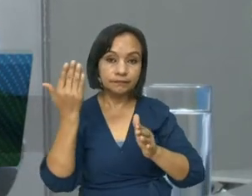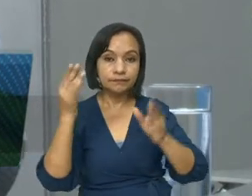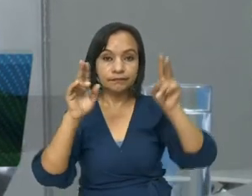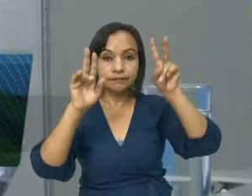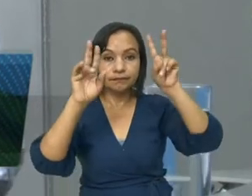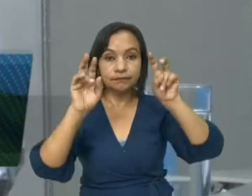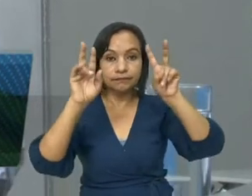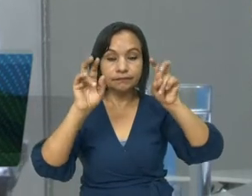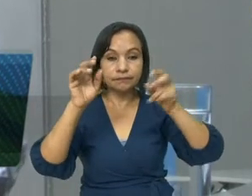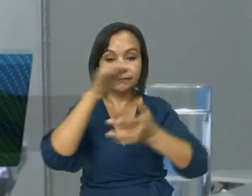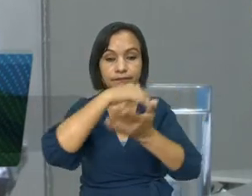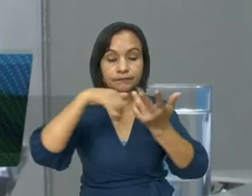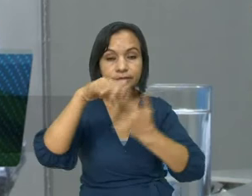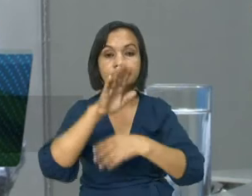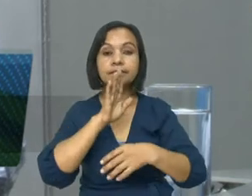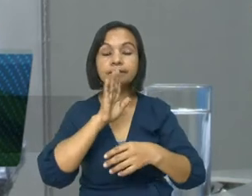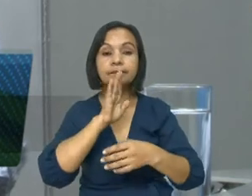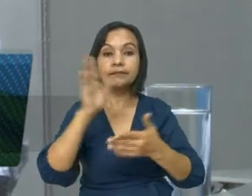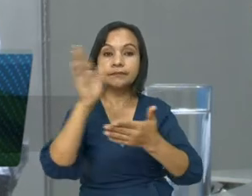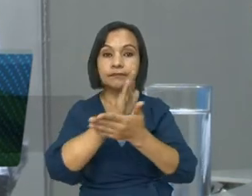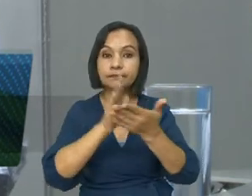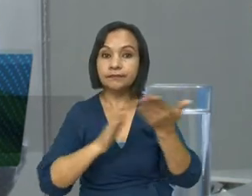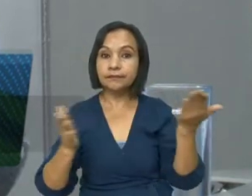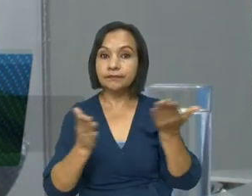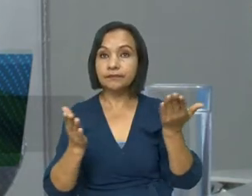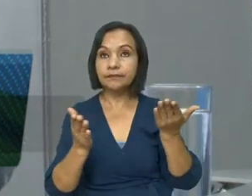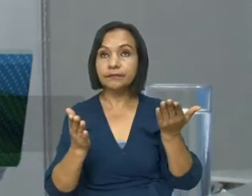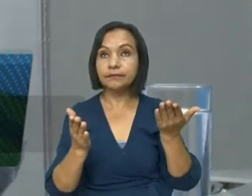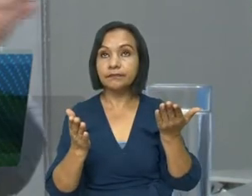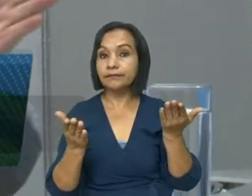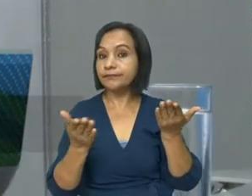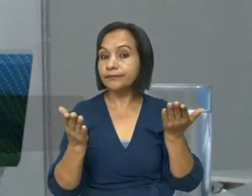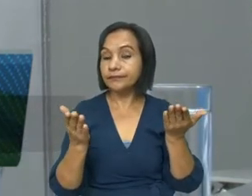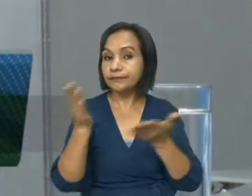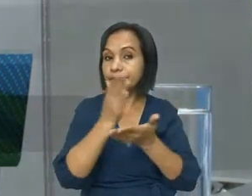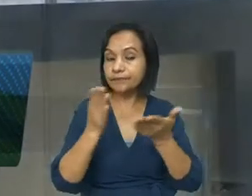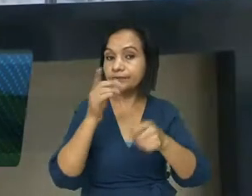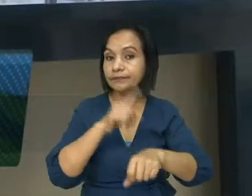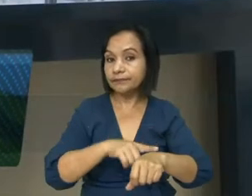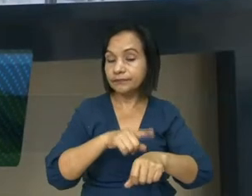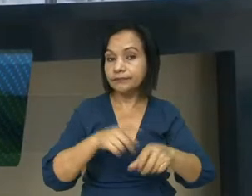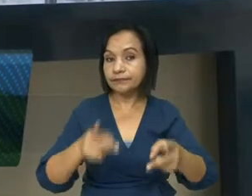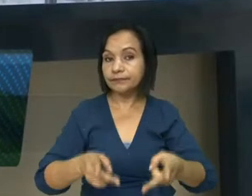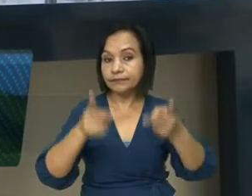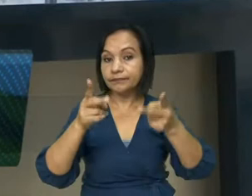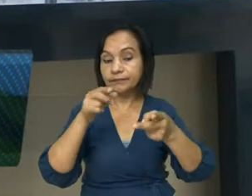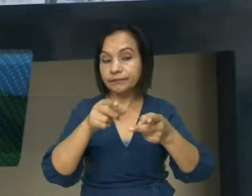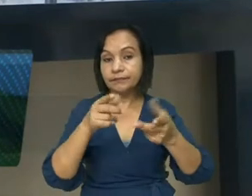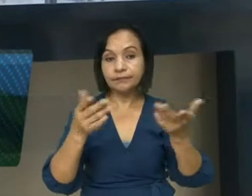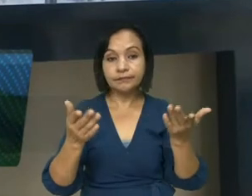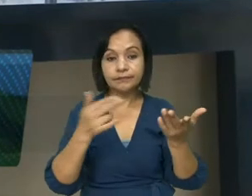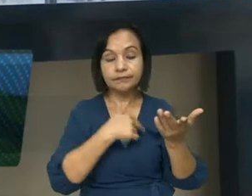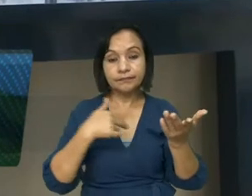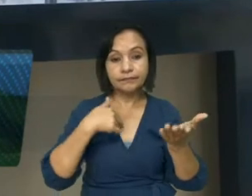términos relativos, pues, porque a veces no la durabilidad, exactamente, el tiempo, la vida útil de un sistema